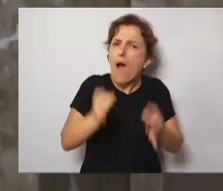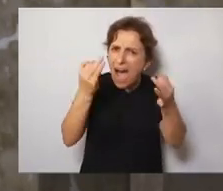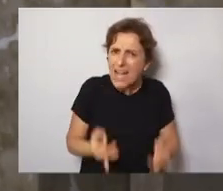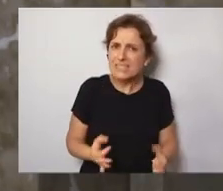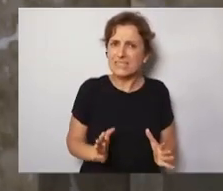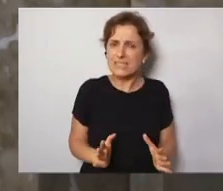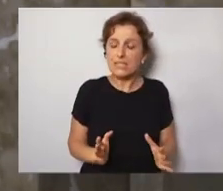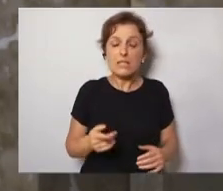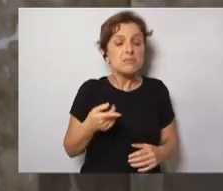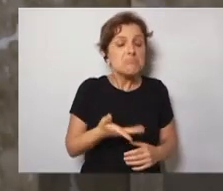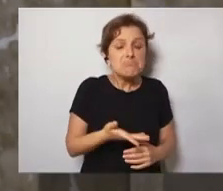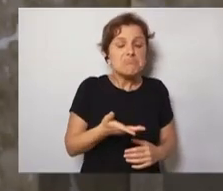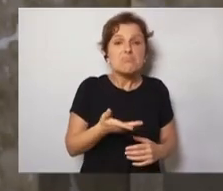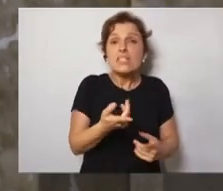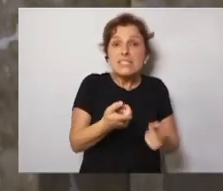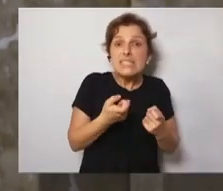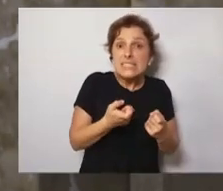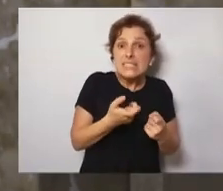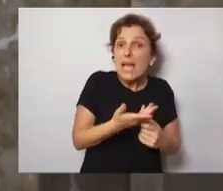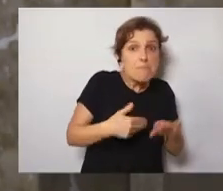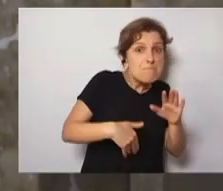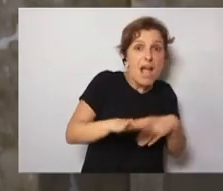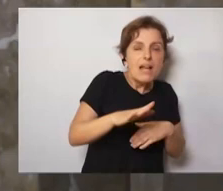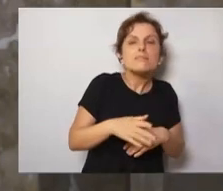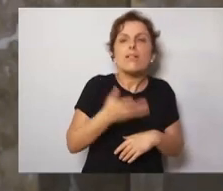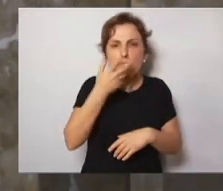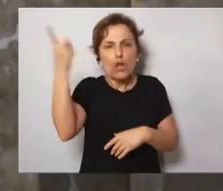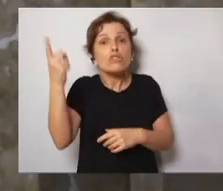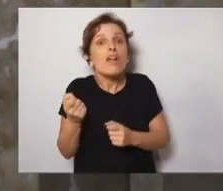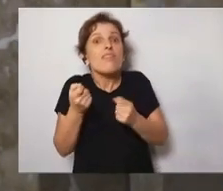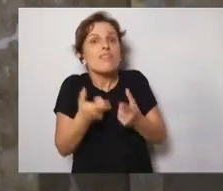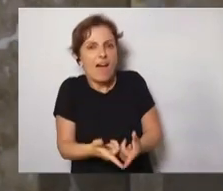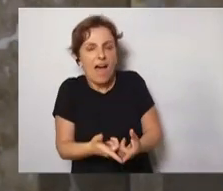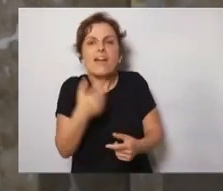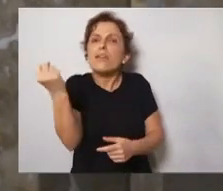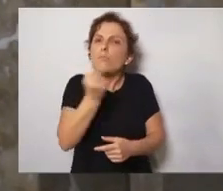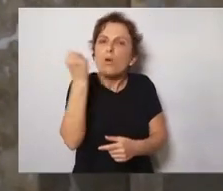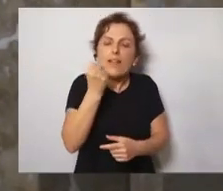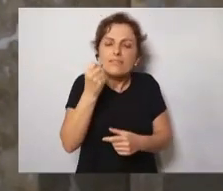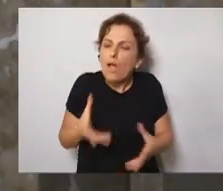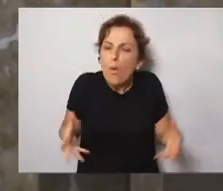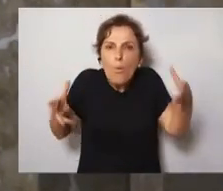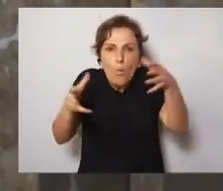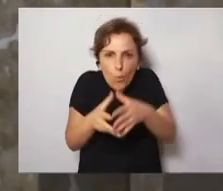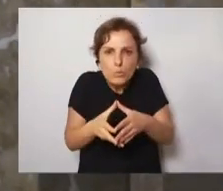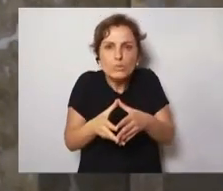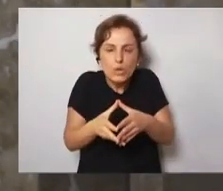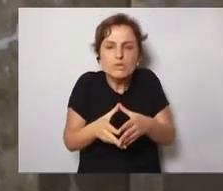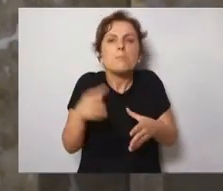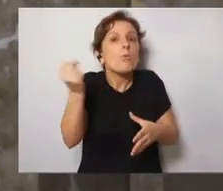necesitan a fin de que no haya divisiones en el cuerpo sino que todos los miembros sean mutuamente solidarios